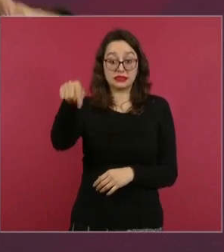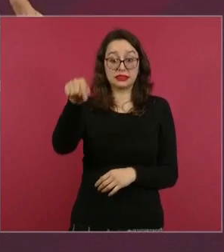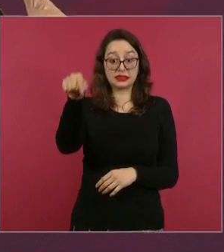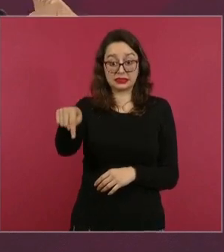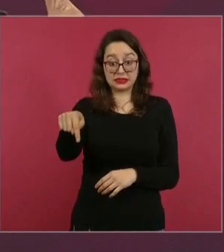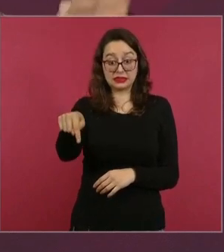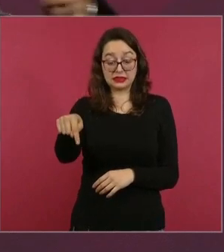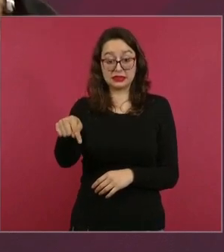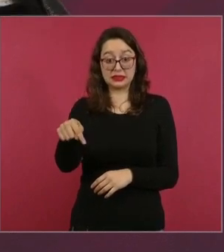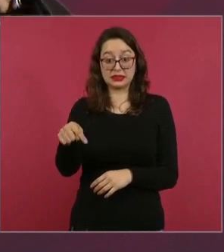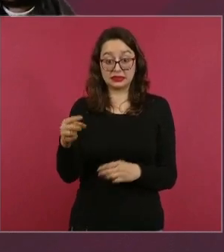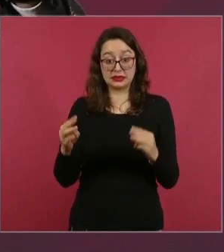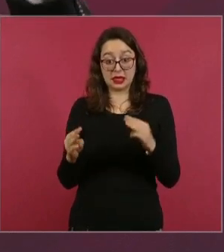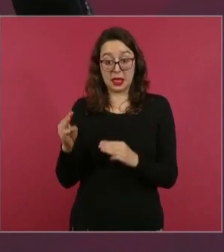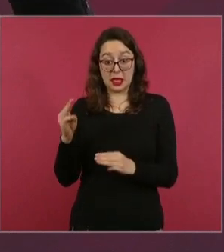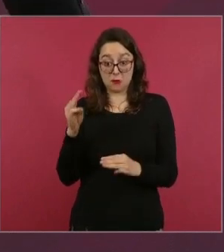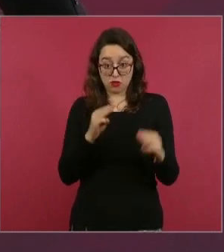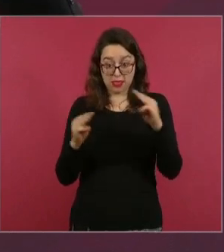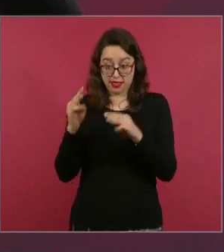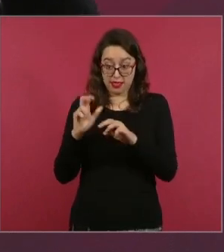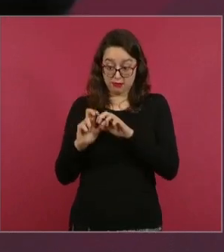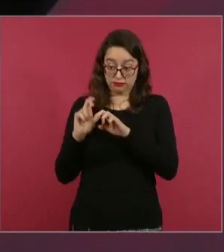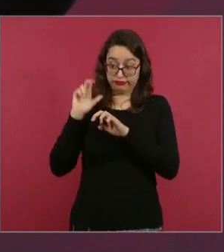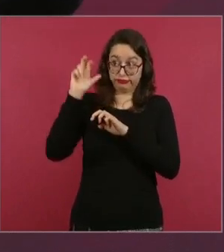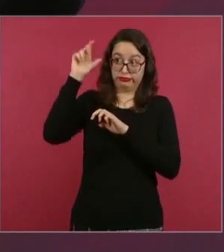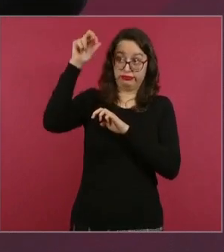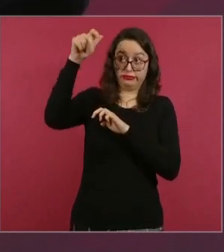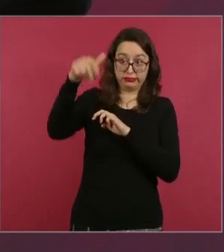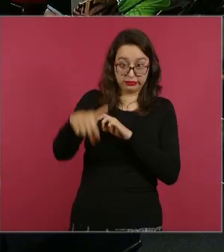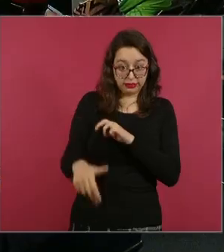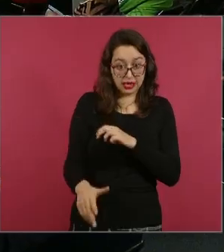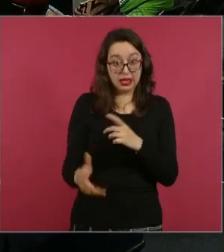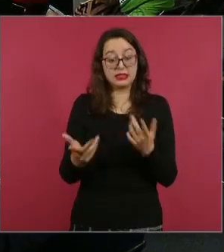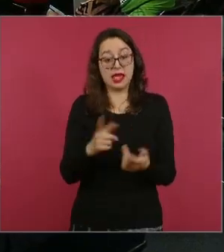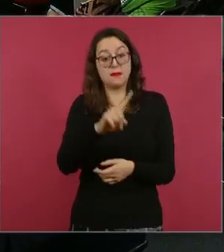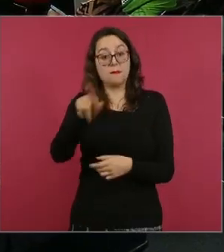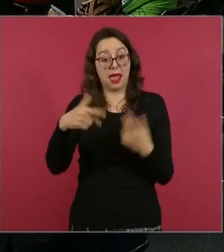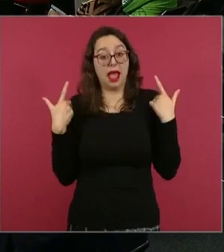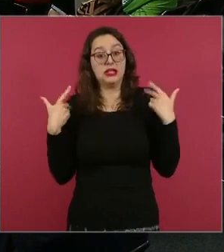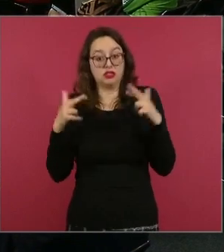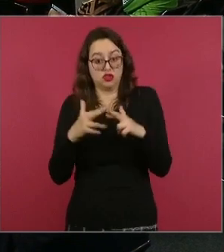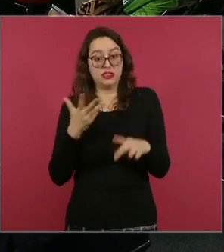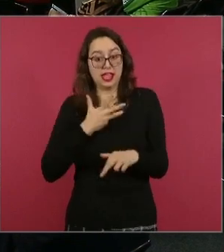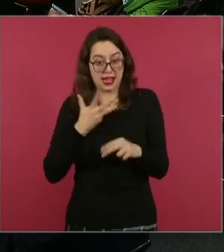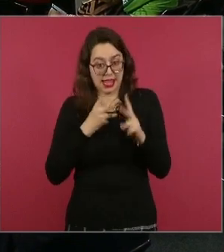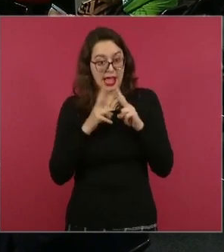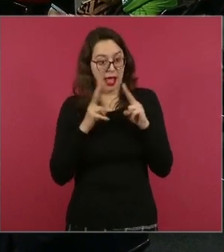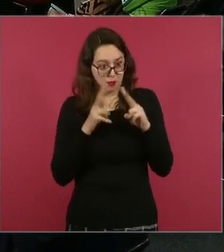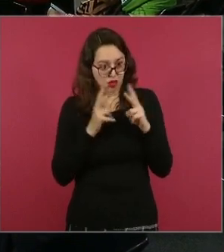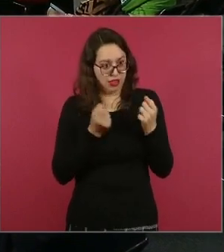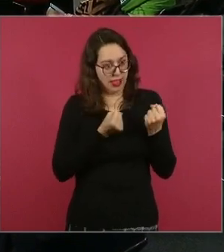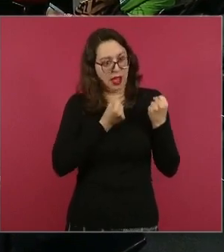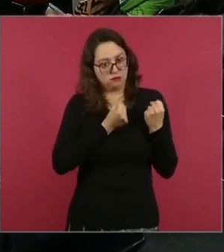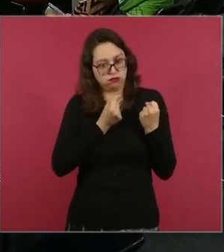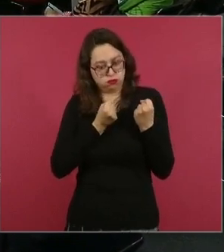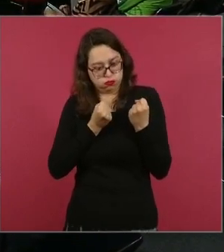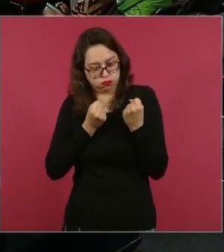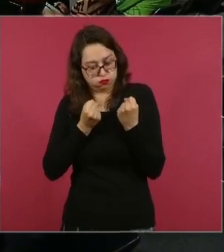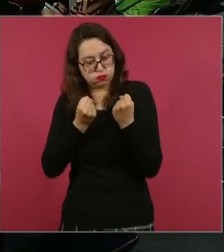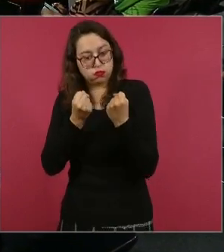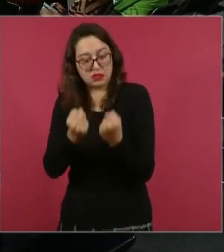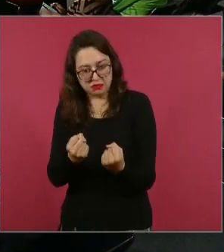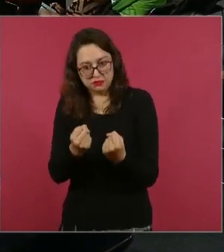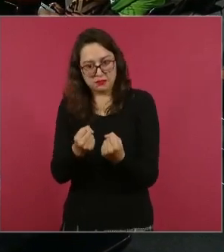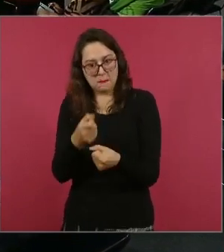maestro con su camionetita nos llevó a otro lugar donde ya no se podía